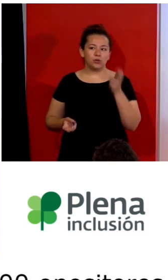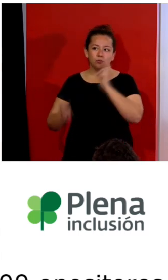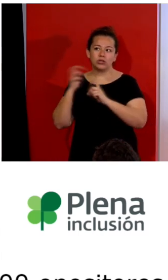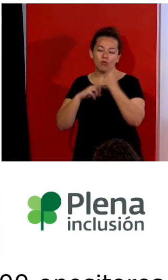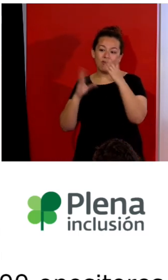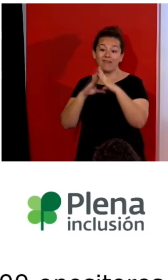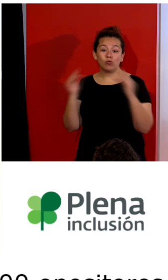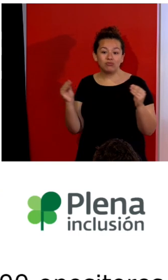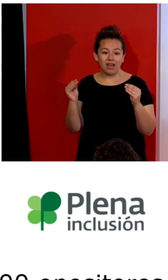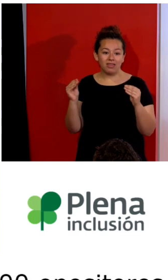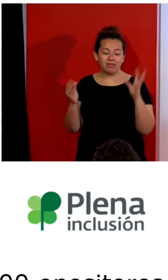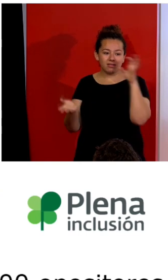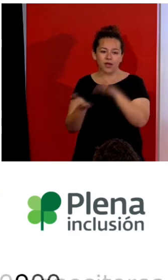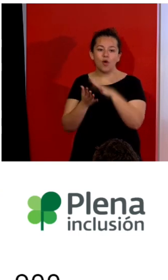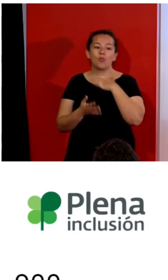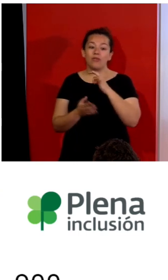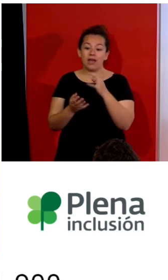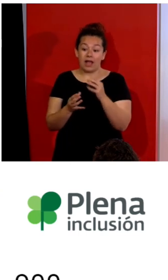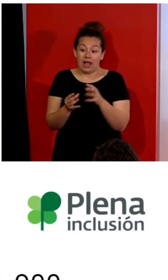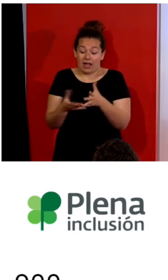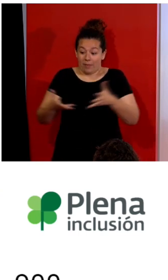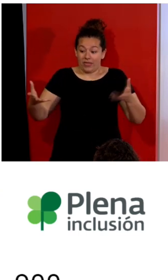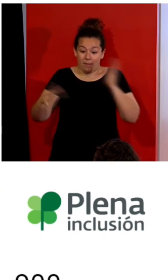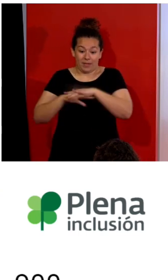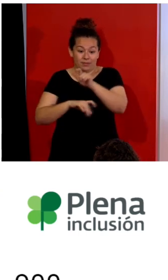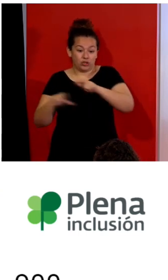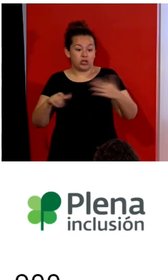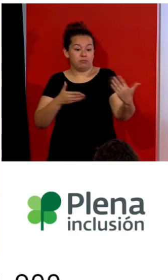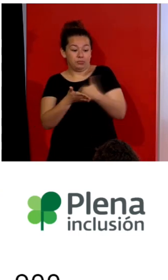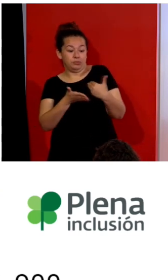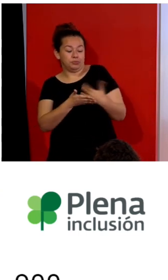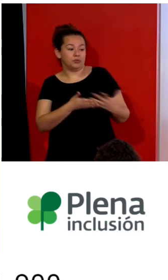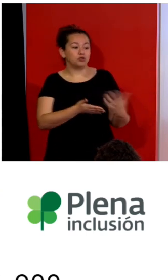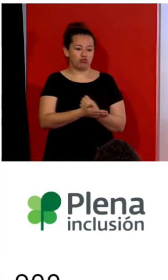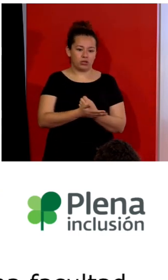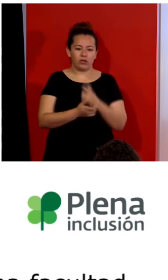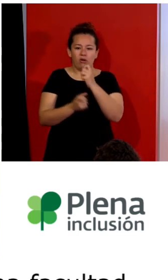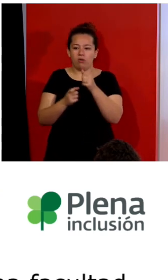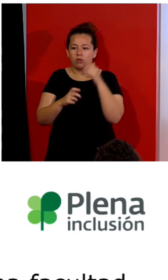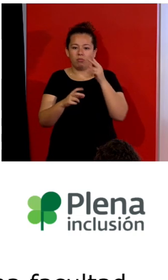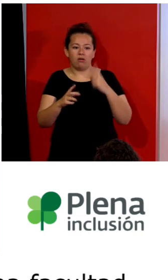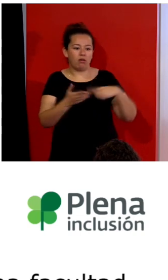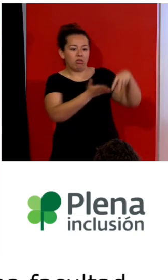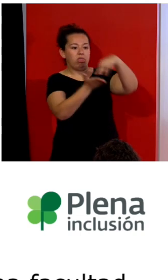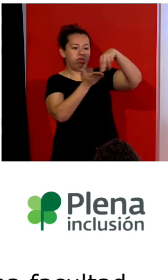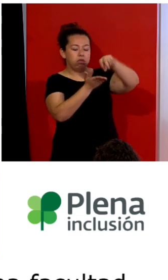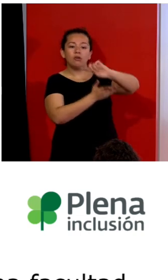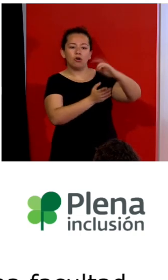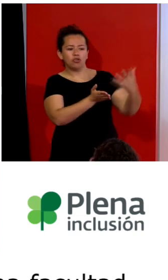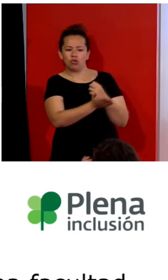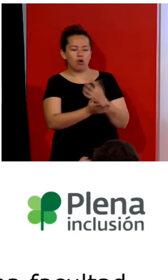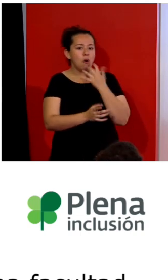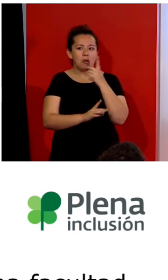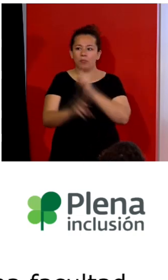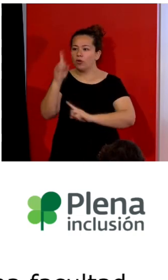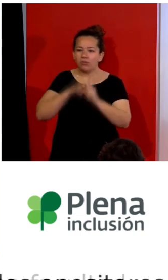facultad donde tuviera capacidad para todos los opositores, de manera que no hubiera dispersión y hubiera problemas con equivocaciones